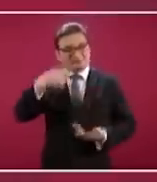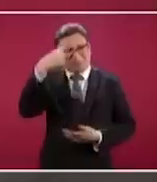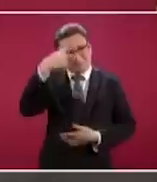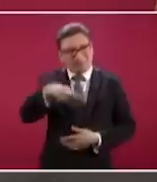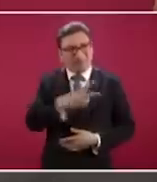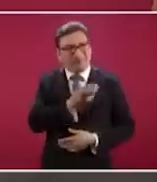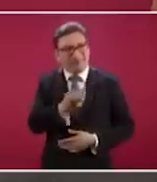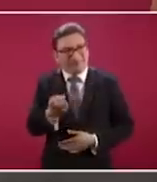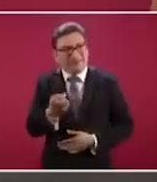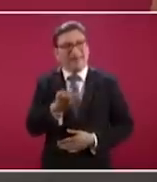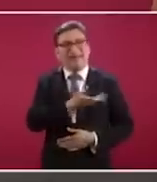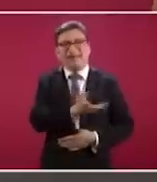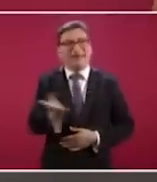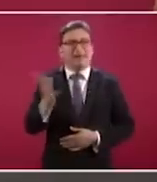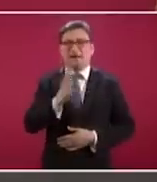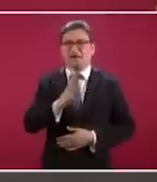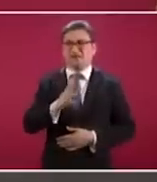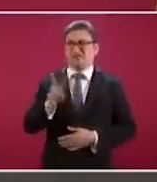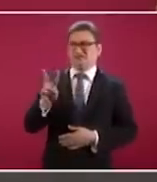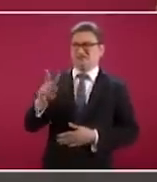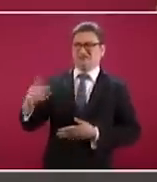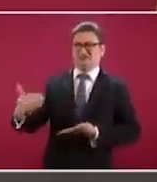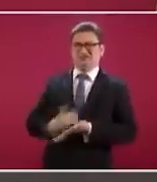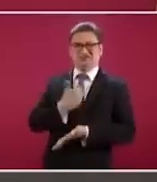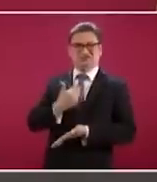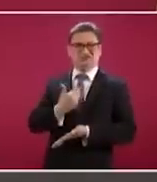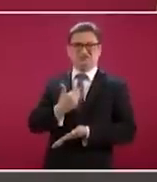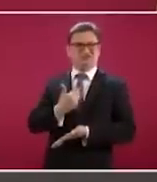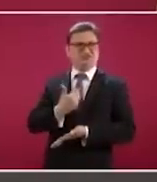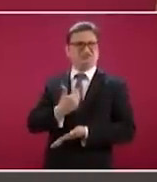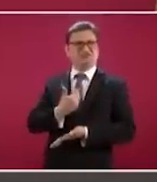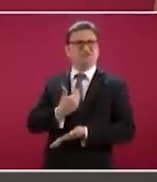no lo vería bien.